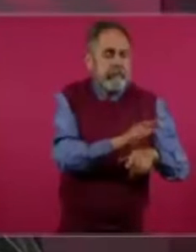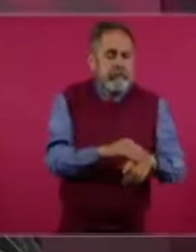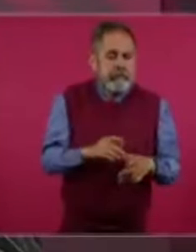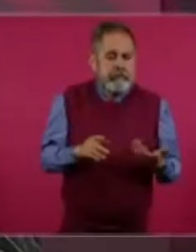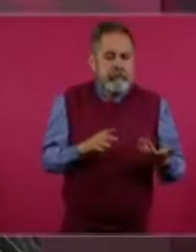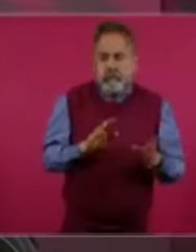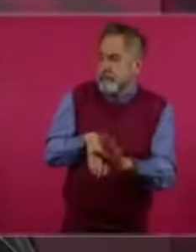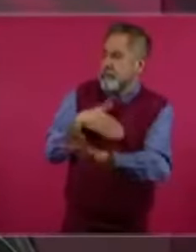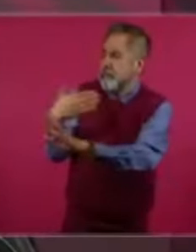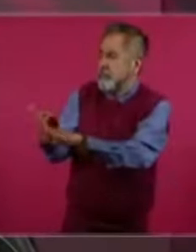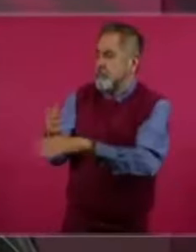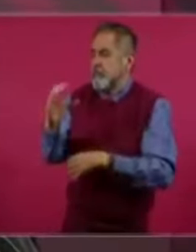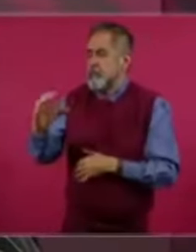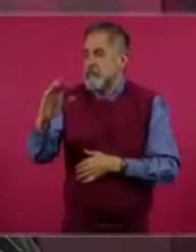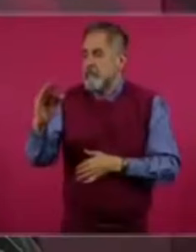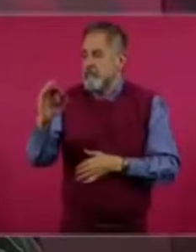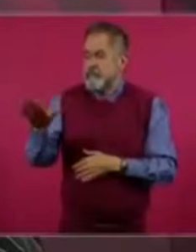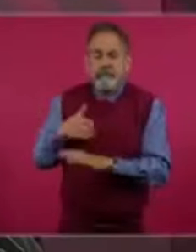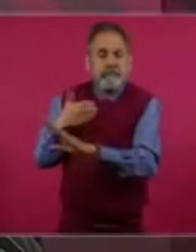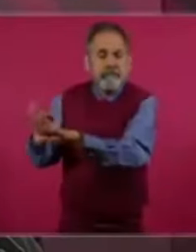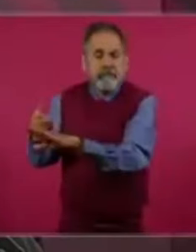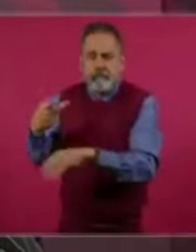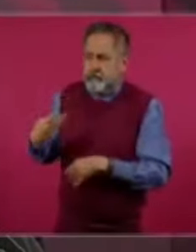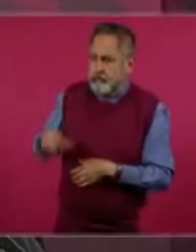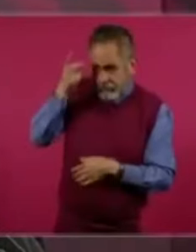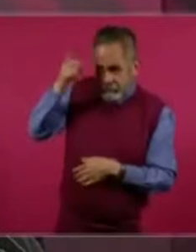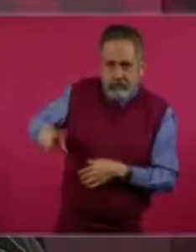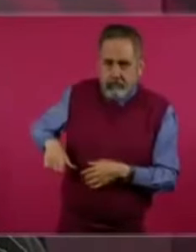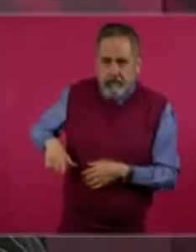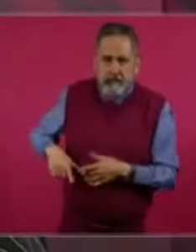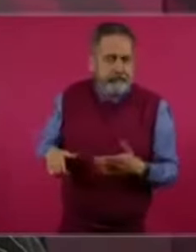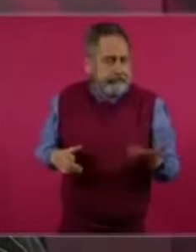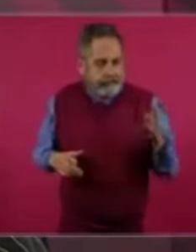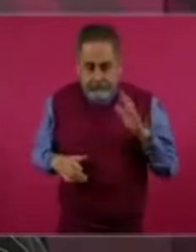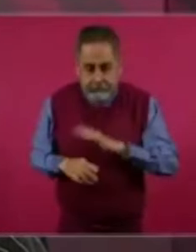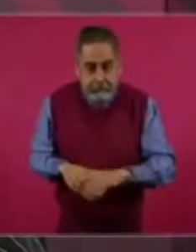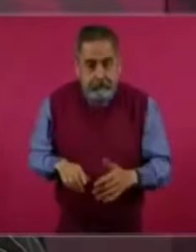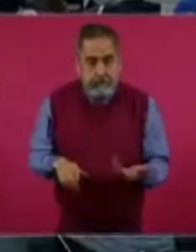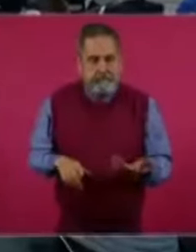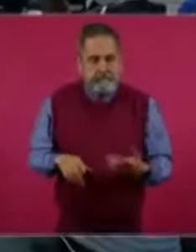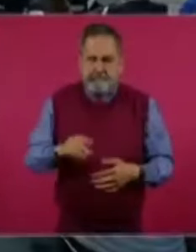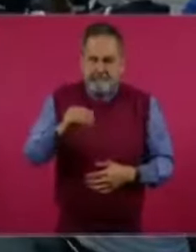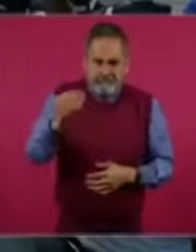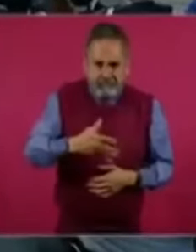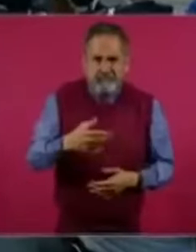en contra de las empresas públicas. Aún con todo y eso,